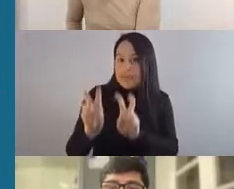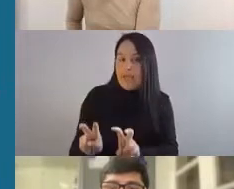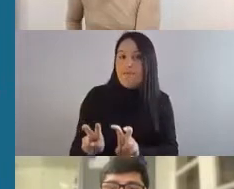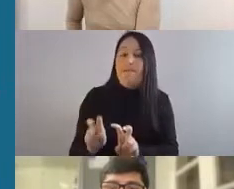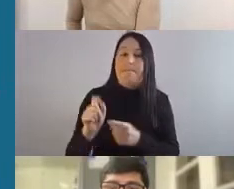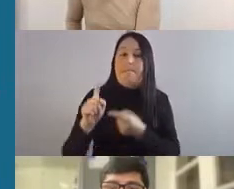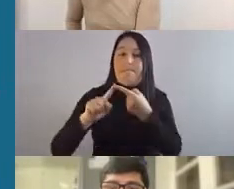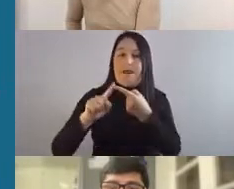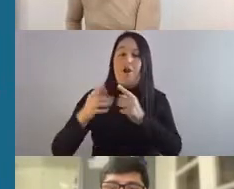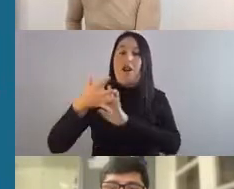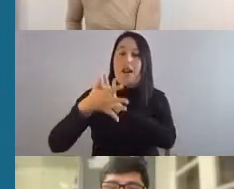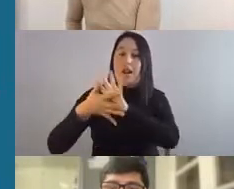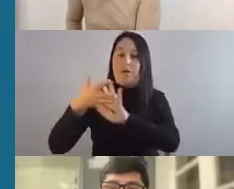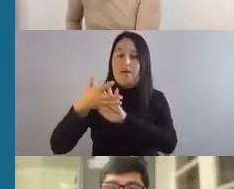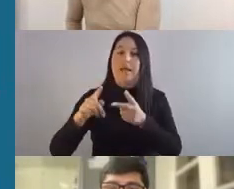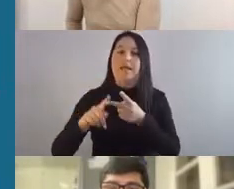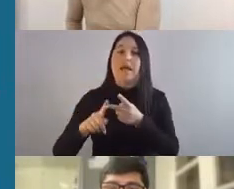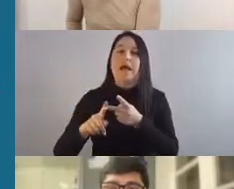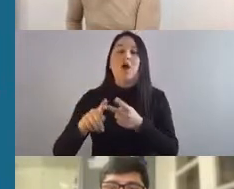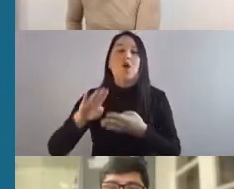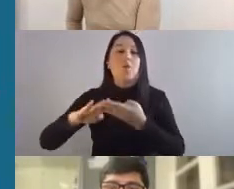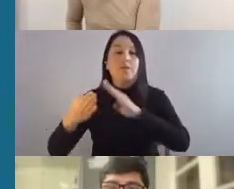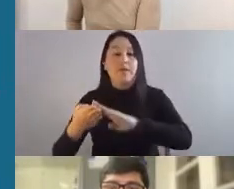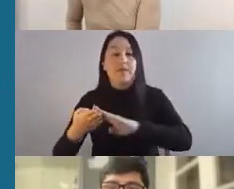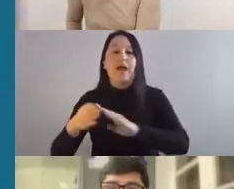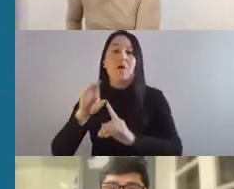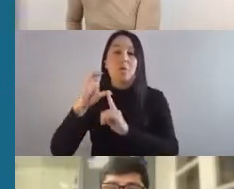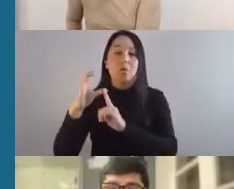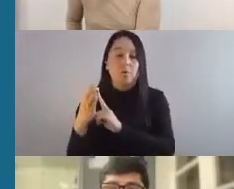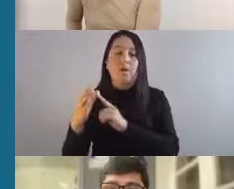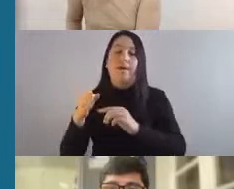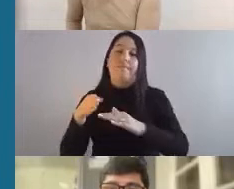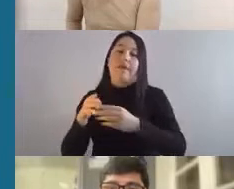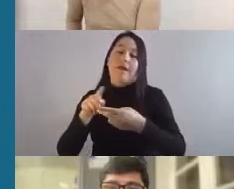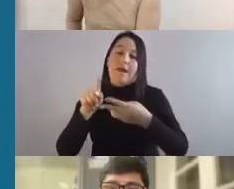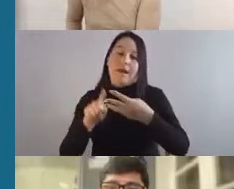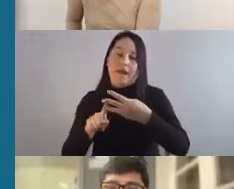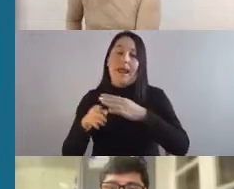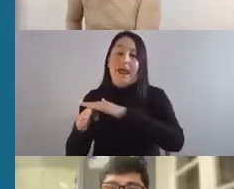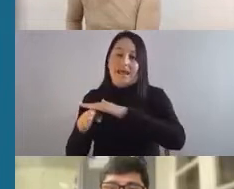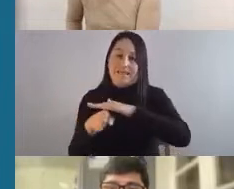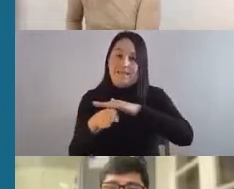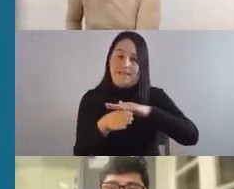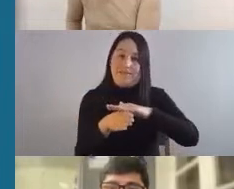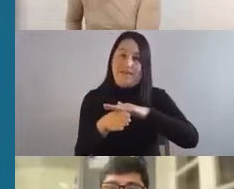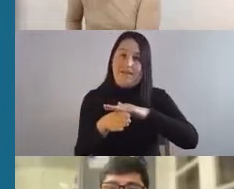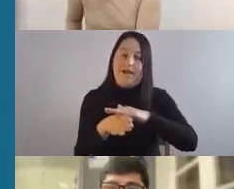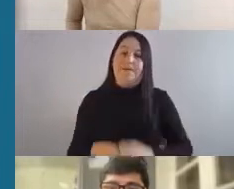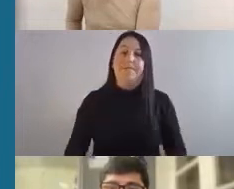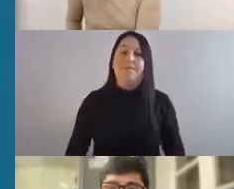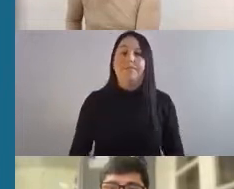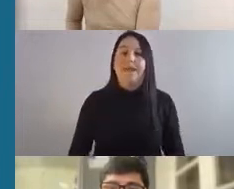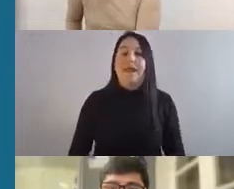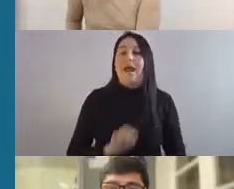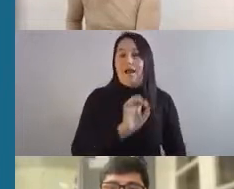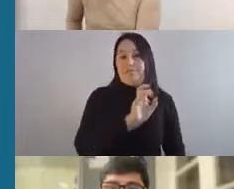de señas, la comunidad sorda y su cultura, la accesibilidad como concepto, el sistema dactilológico, que tiene